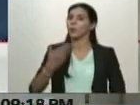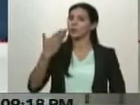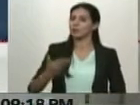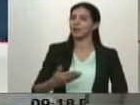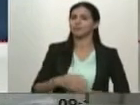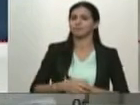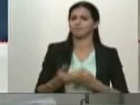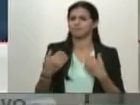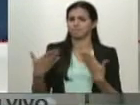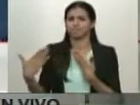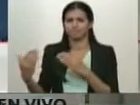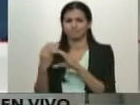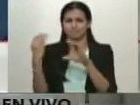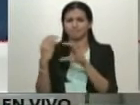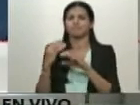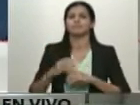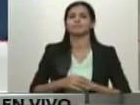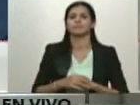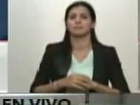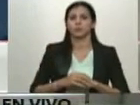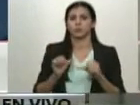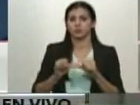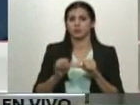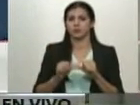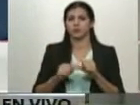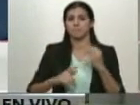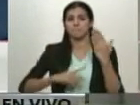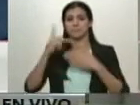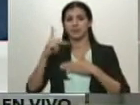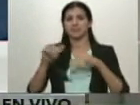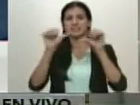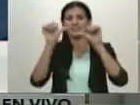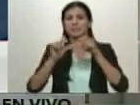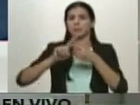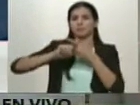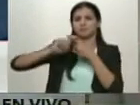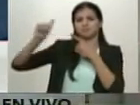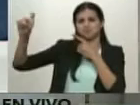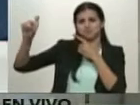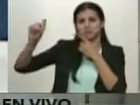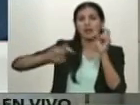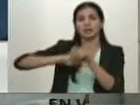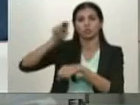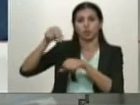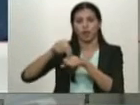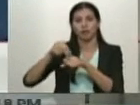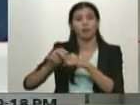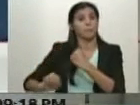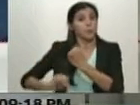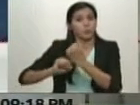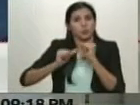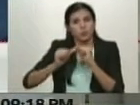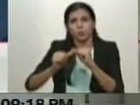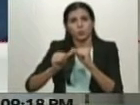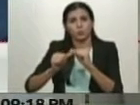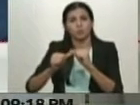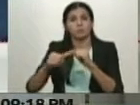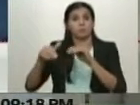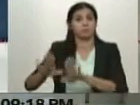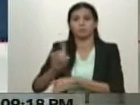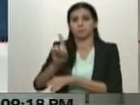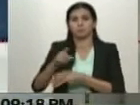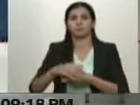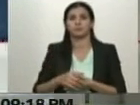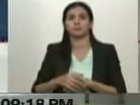mantener el plan de construcción del sistema ferroviario nacional, y el plan de construcción de las líneas